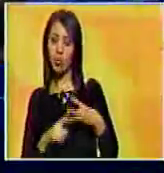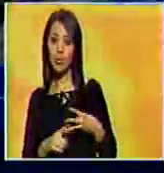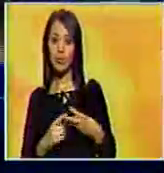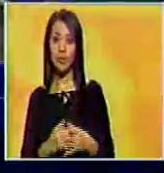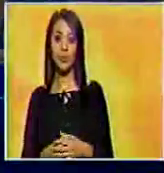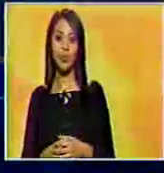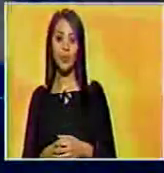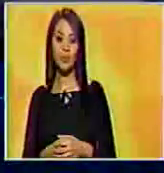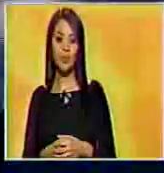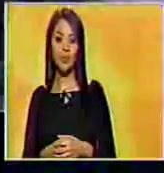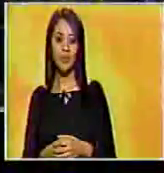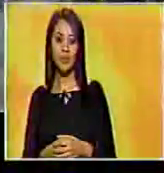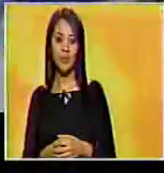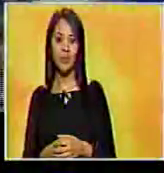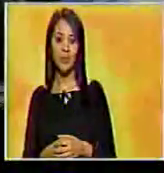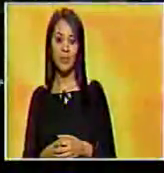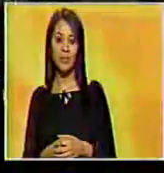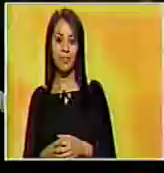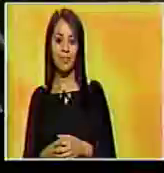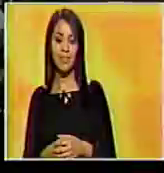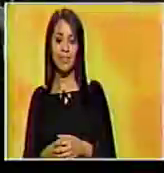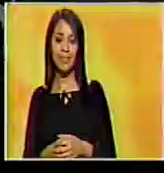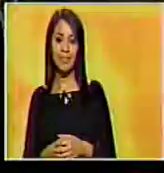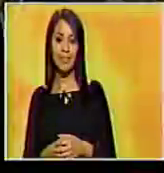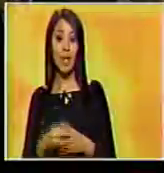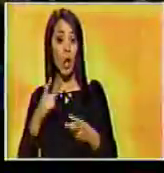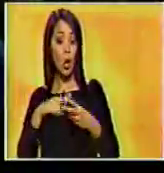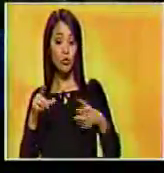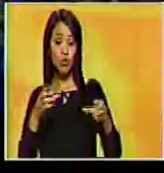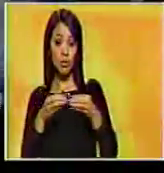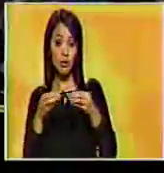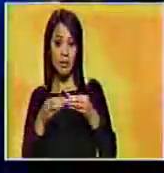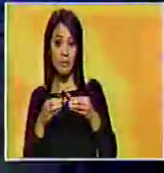Cardona, prospecto de los Azulejos de Toronto.